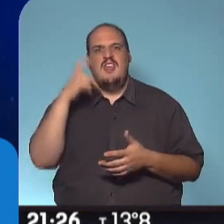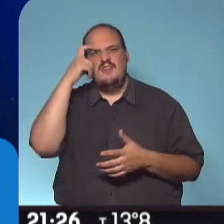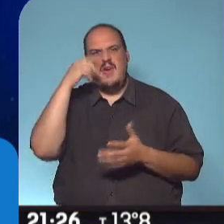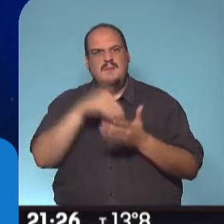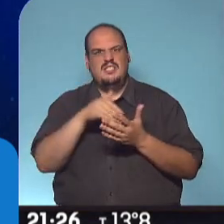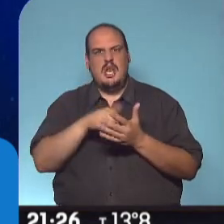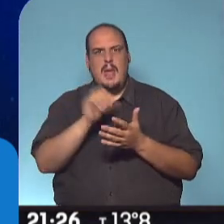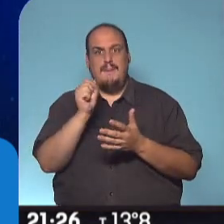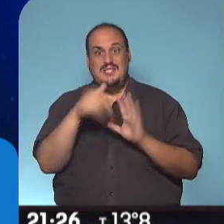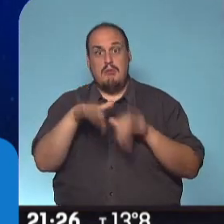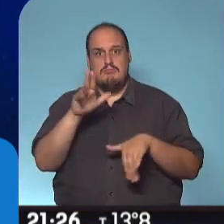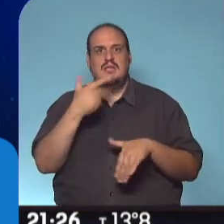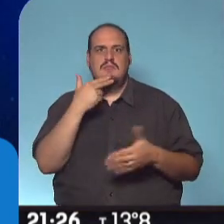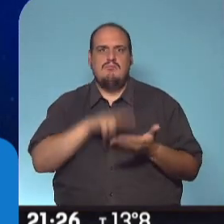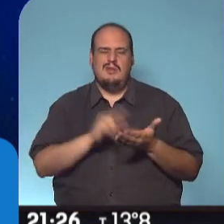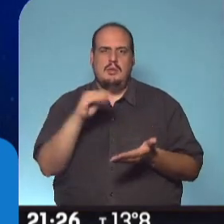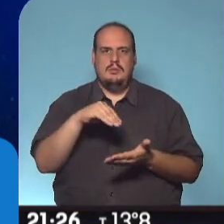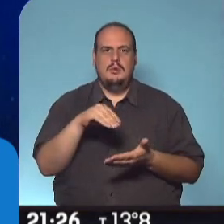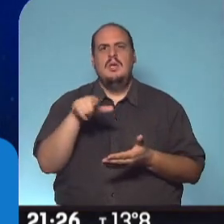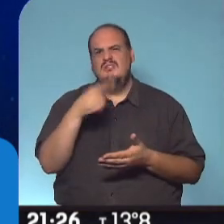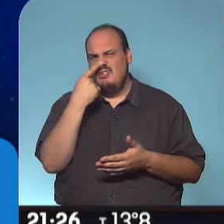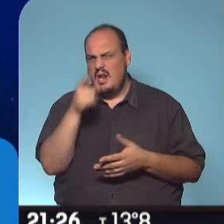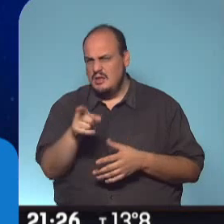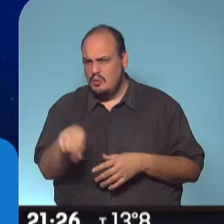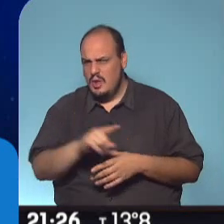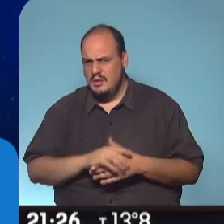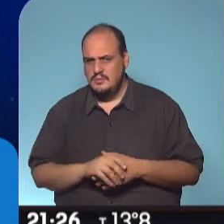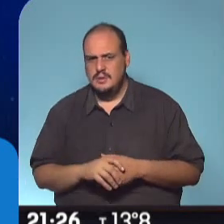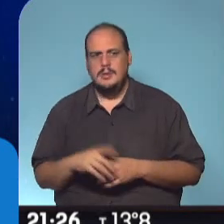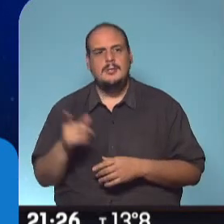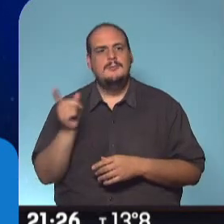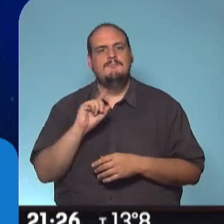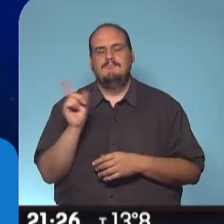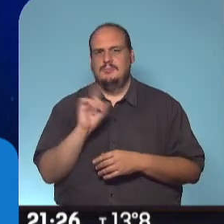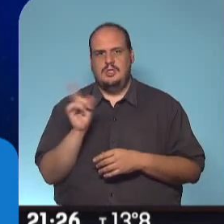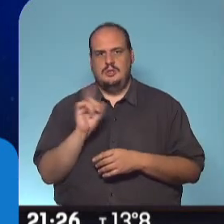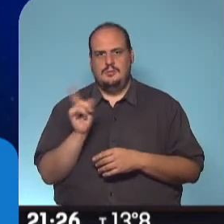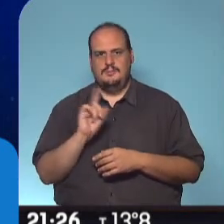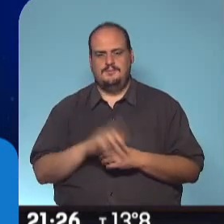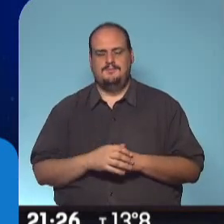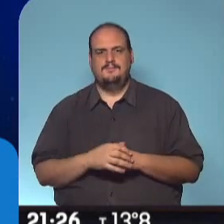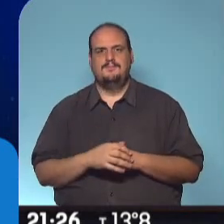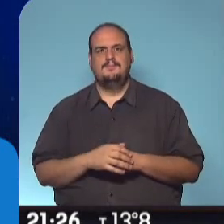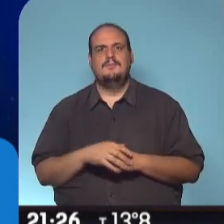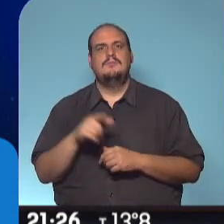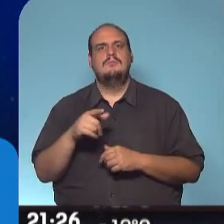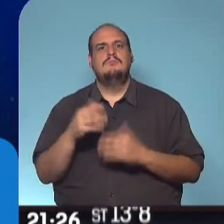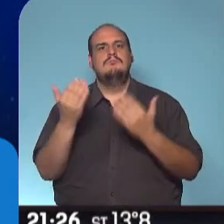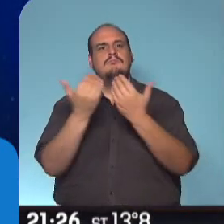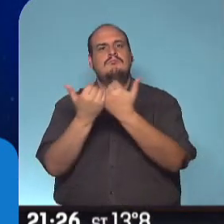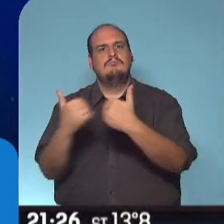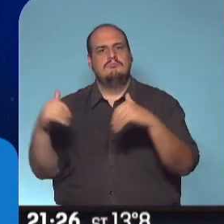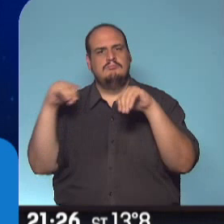de pesos. ¿Eso es lo que les interesa a ustedes o no? No, pero a ver, el Parlamento es